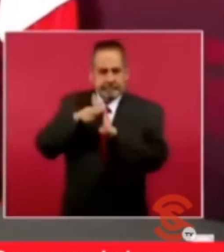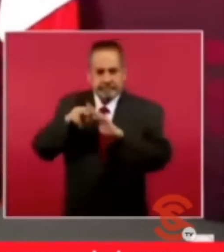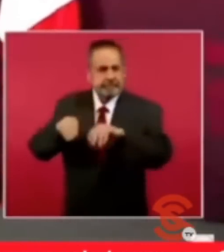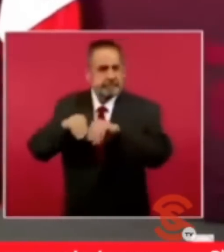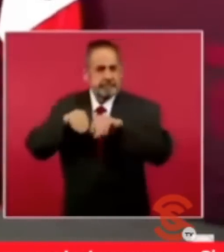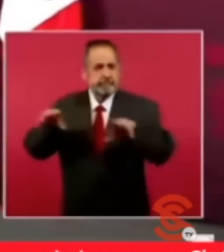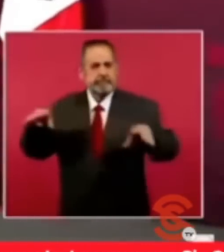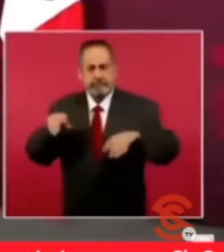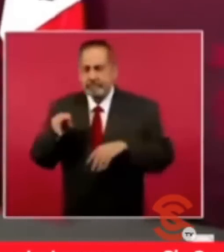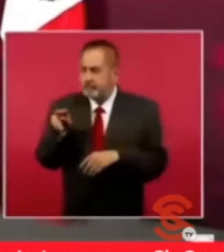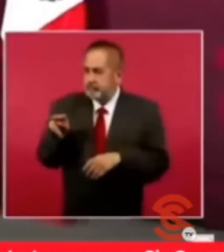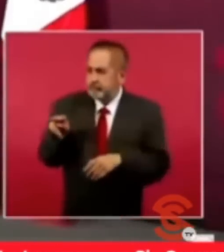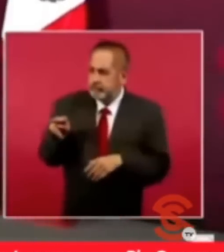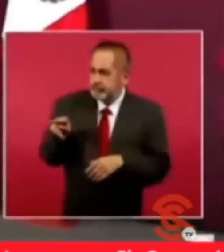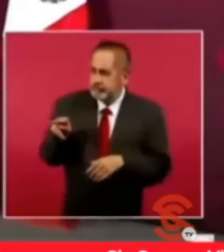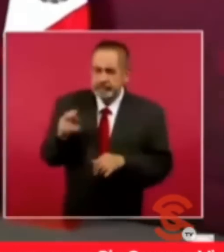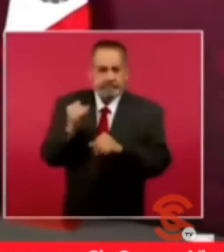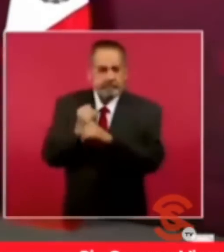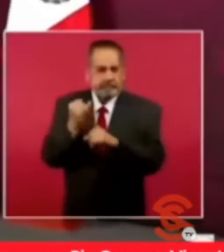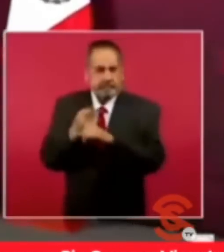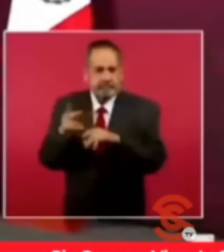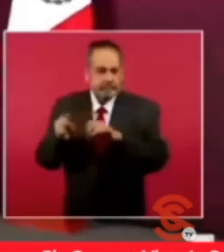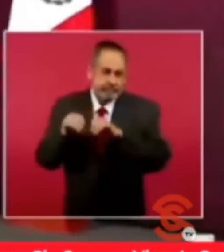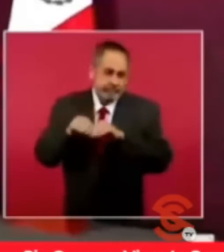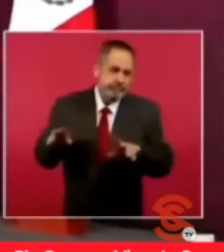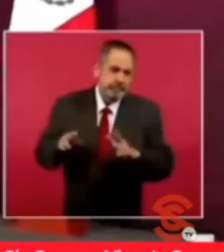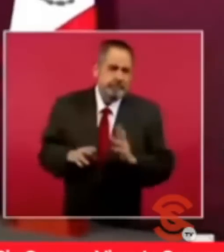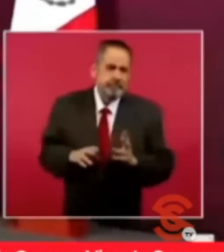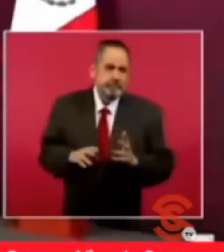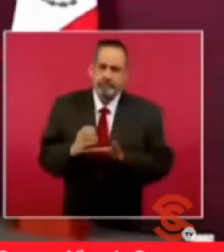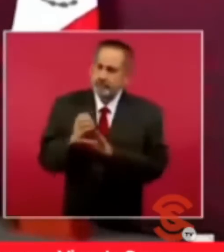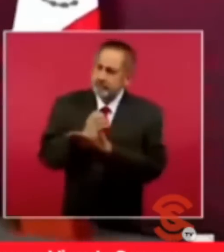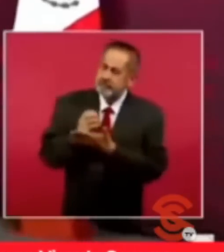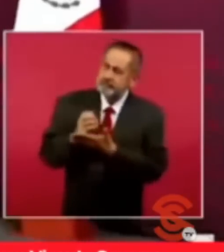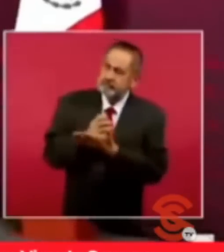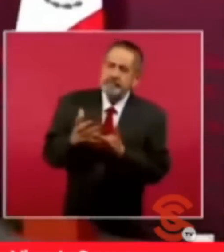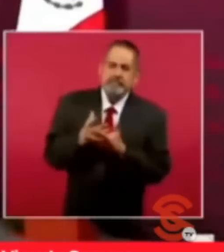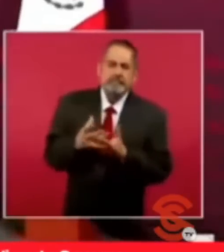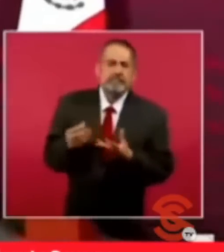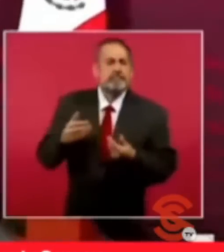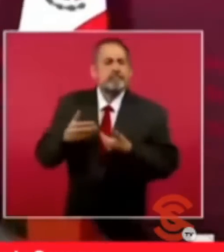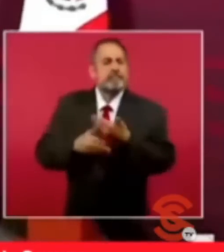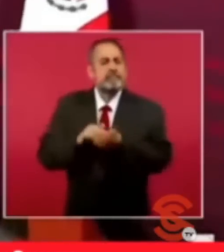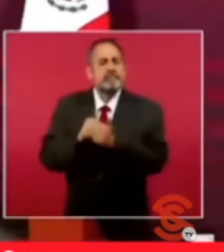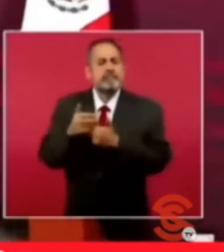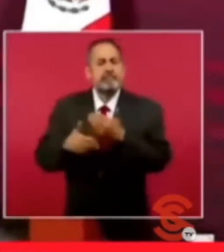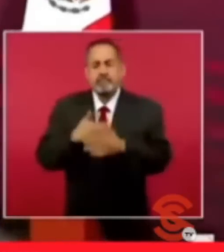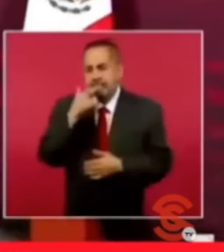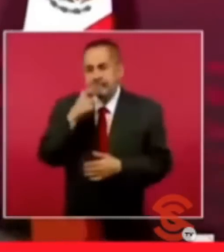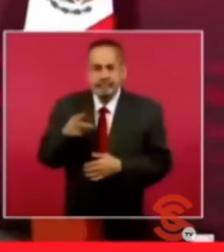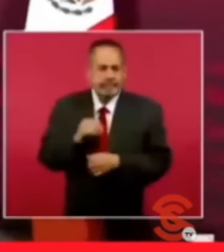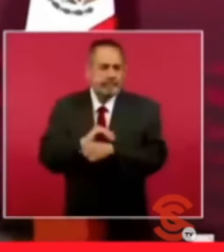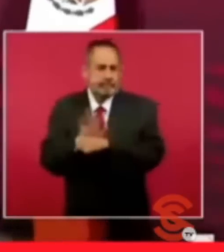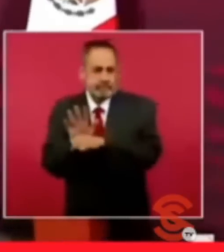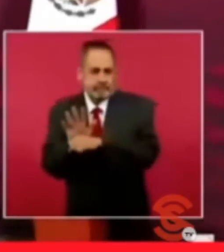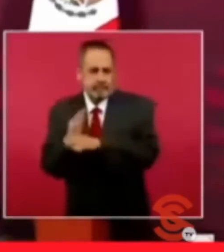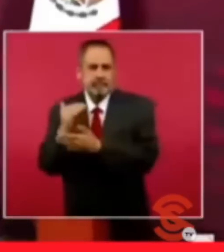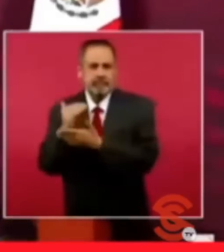video que hizo público en sus redes sociales. Está recuperándose totalmente del